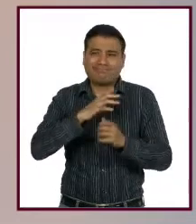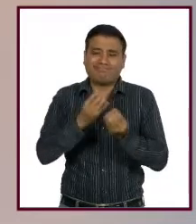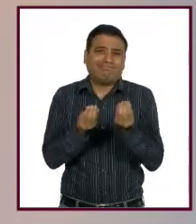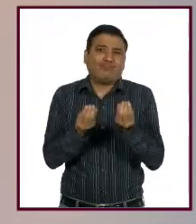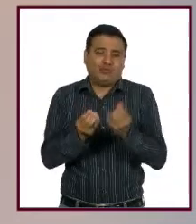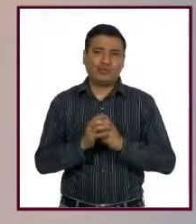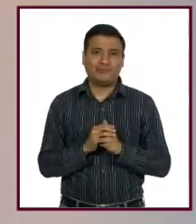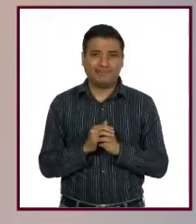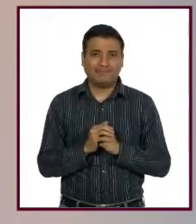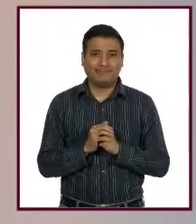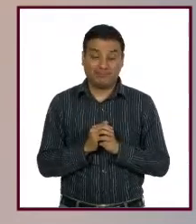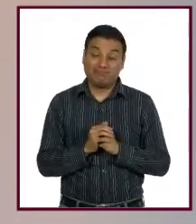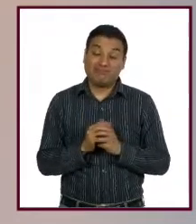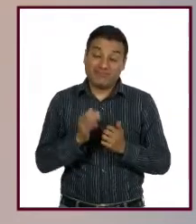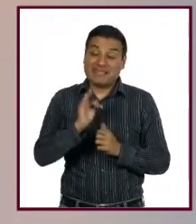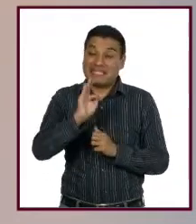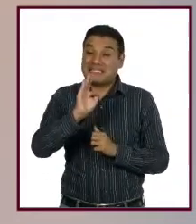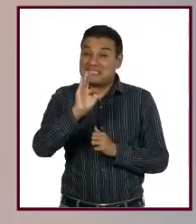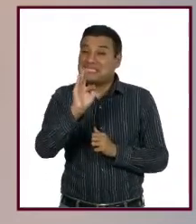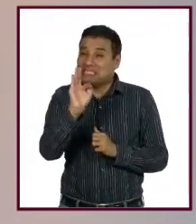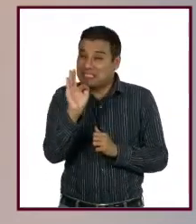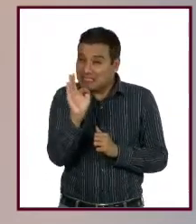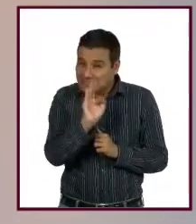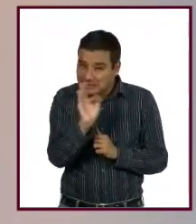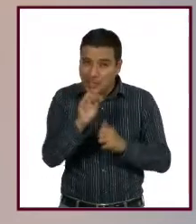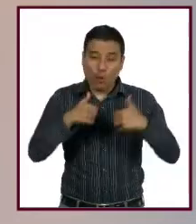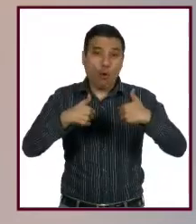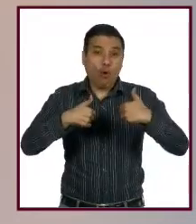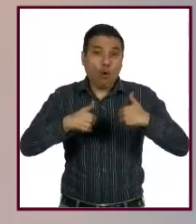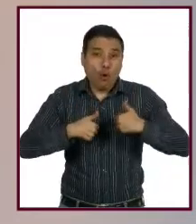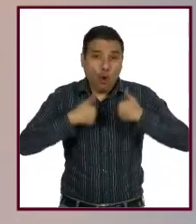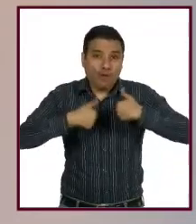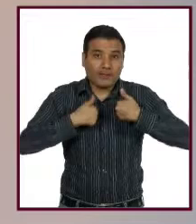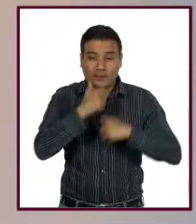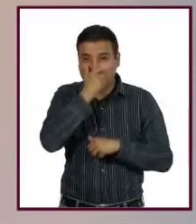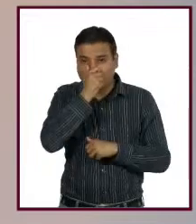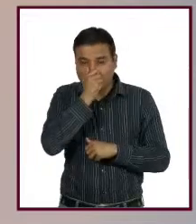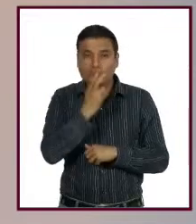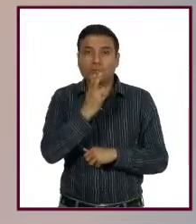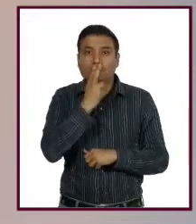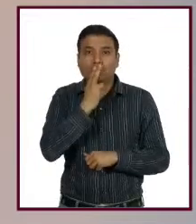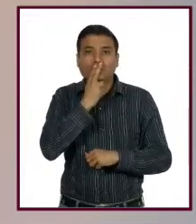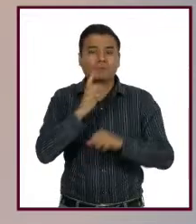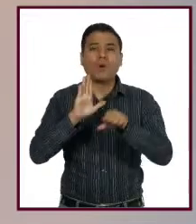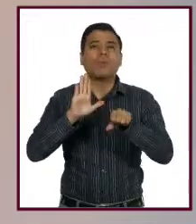Entonces, algo que pudiera detonar el uso de estos inhalables, tal vez